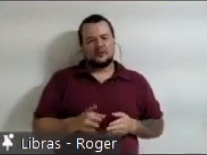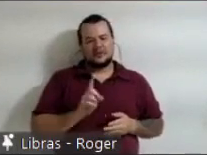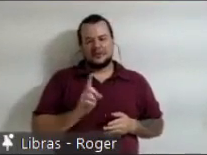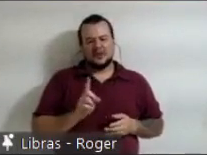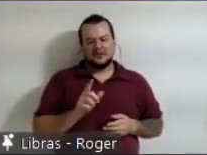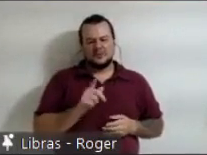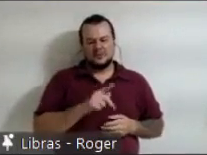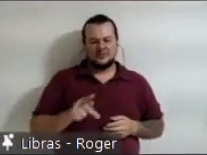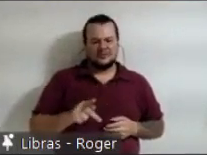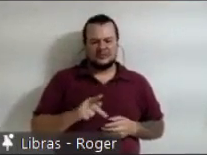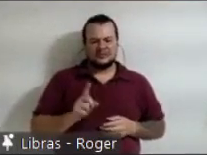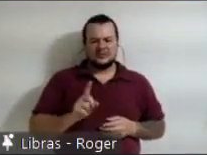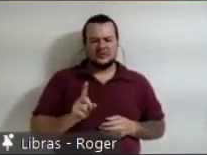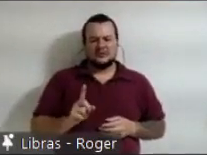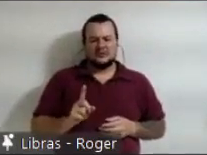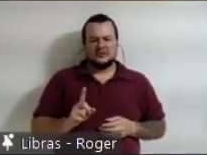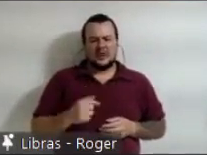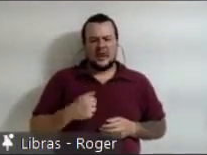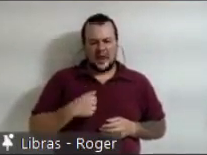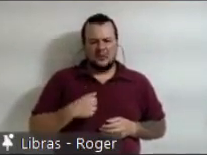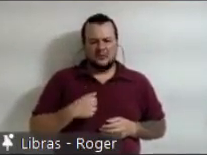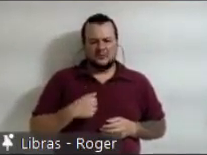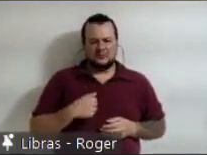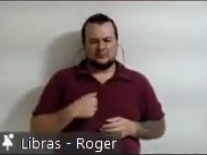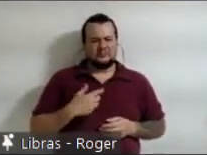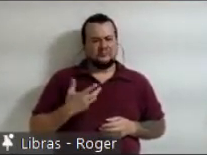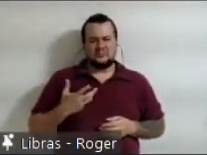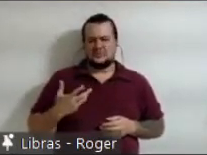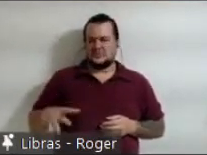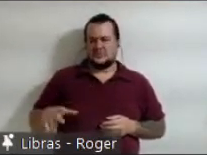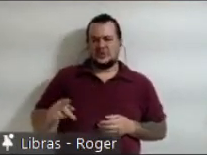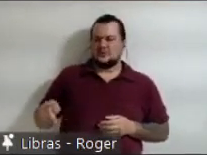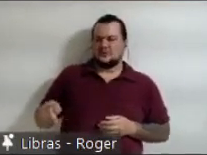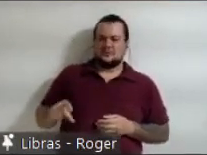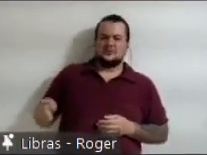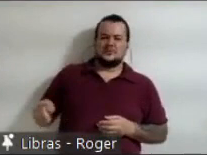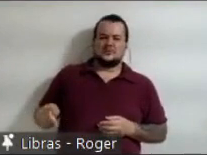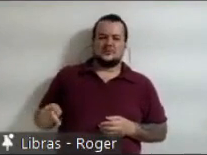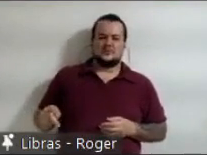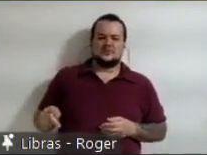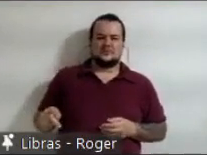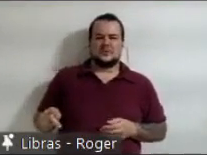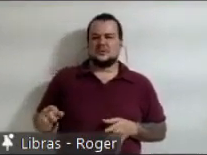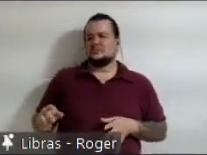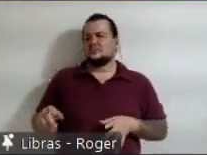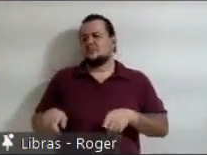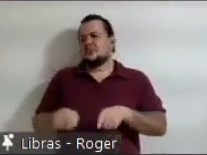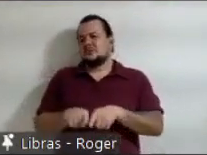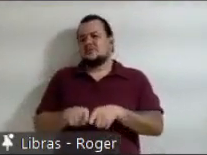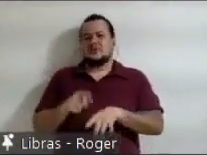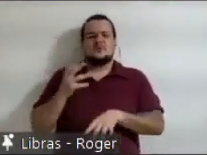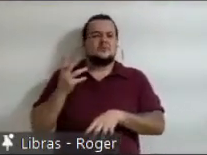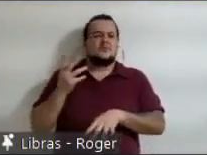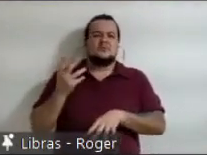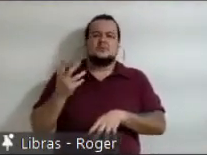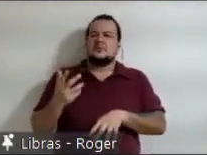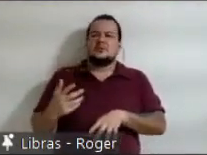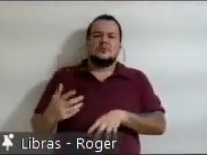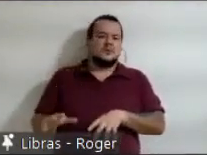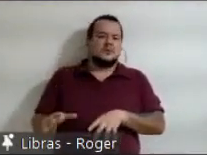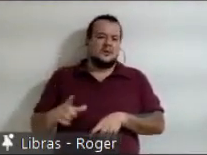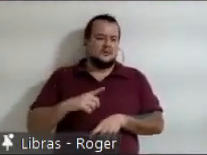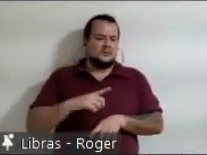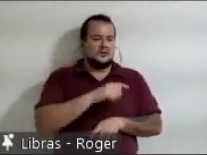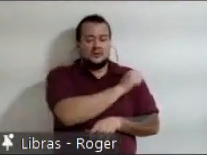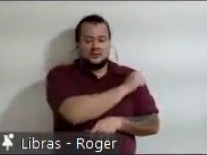eu eu eu no quero ser un profesor eu eu tampouco quero tener alumnos eu lo que